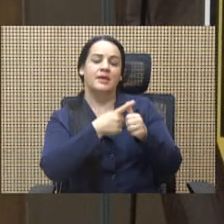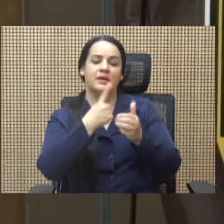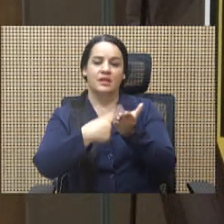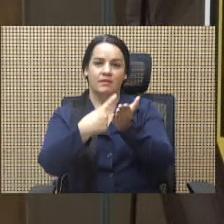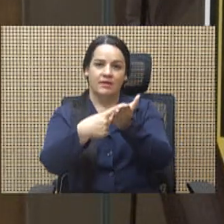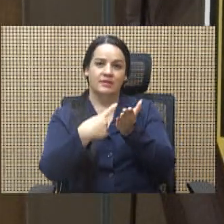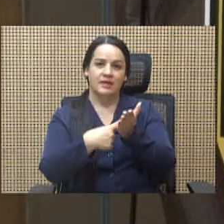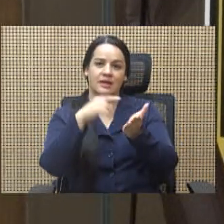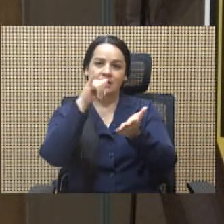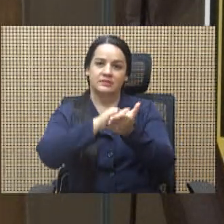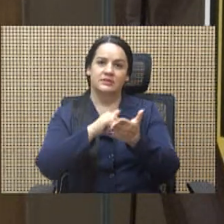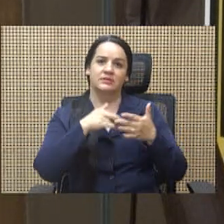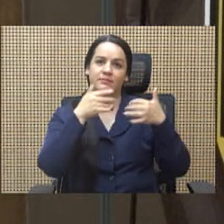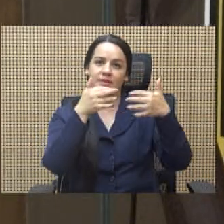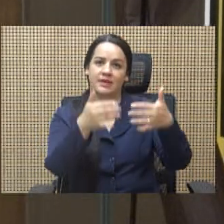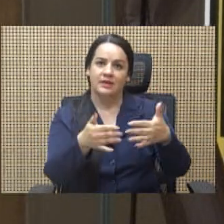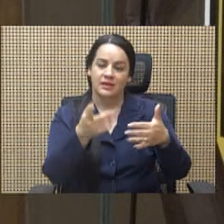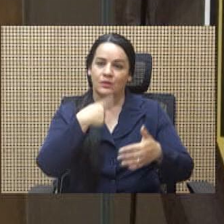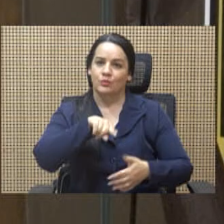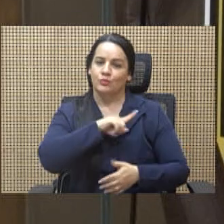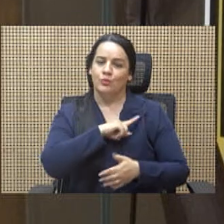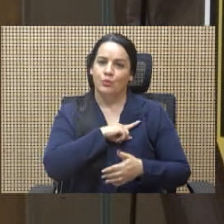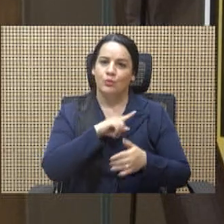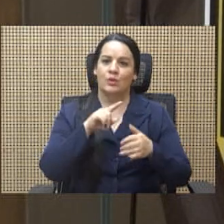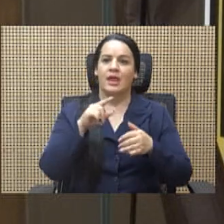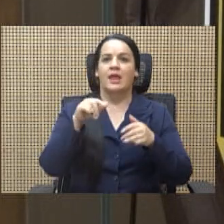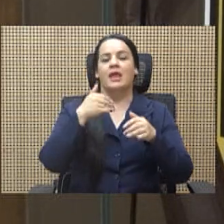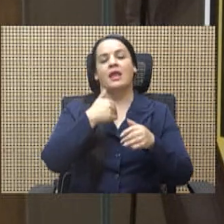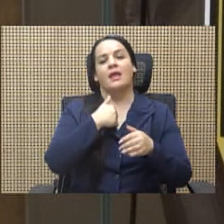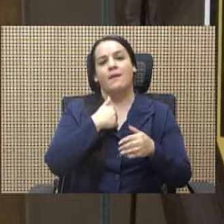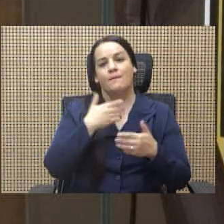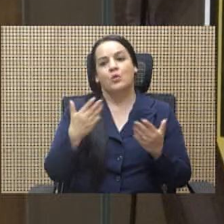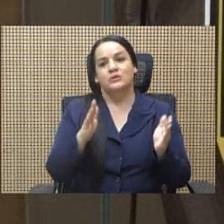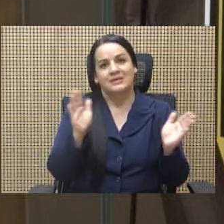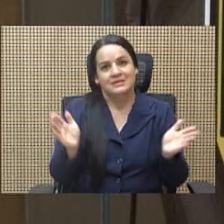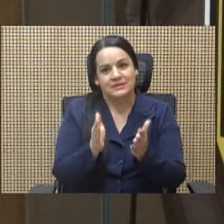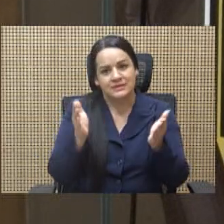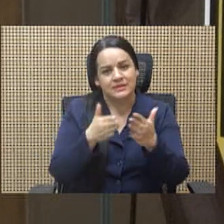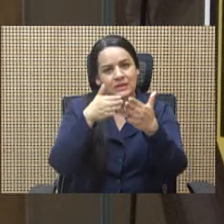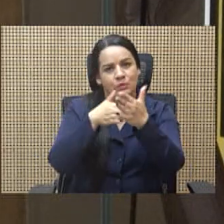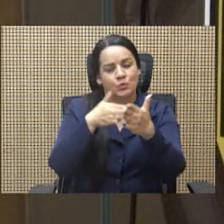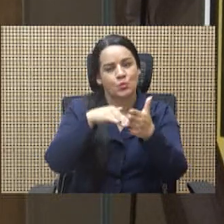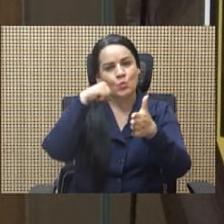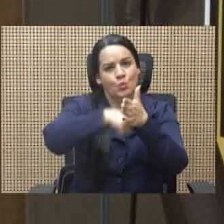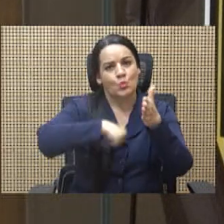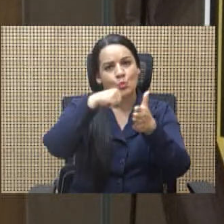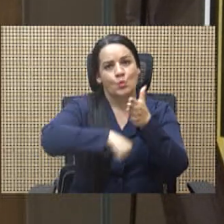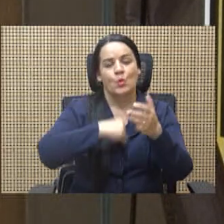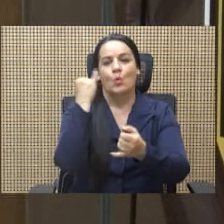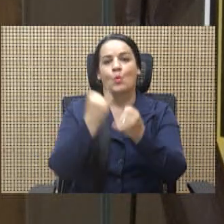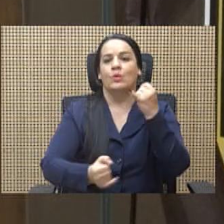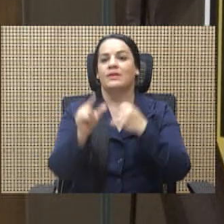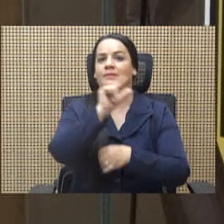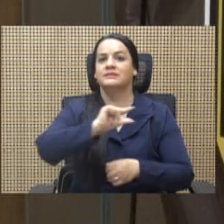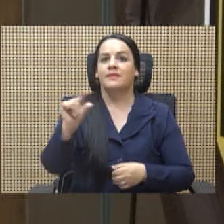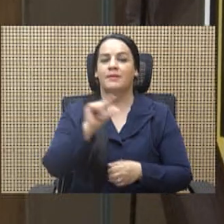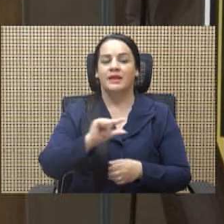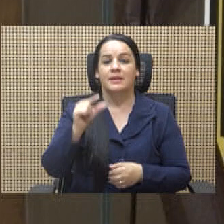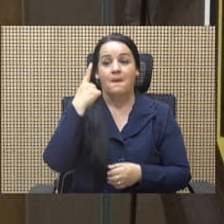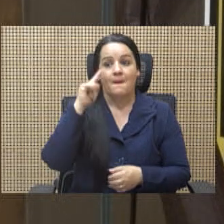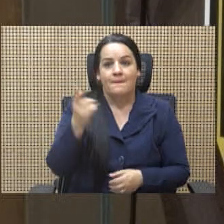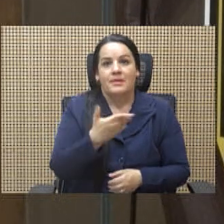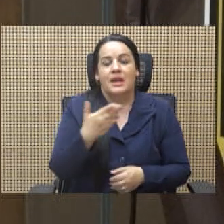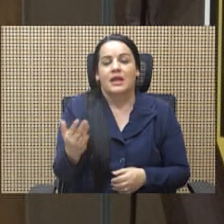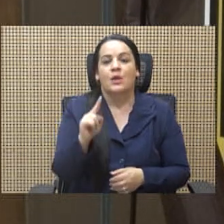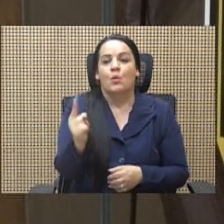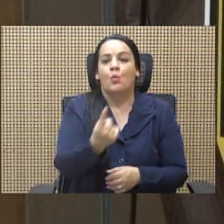del hemos insistido la lucha que dimos durante las últimas semanas fue para que uno de los elementos del